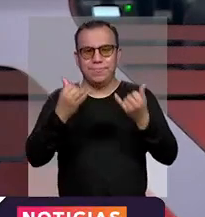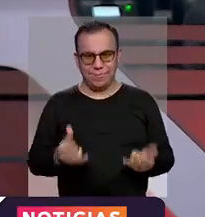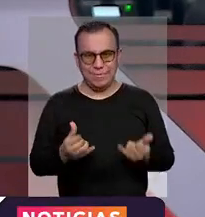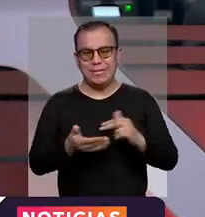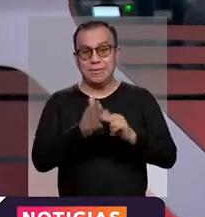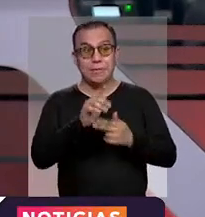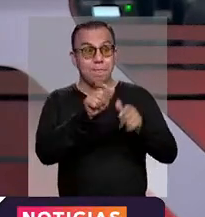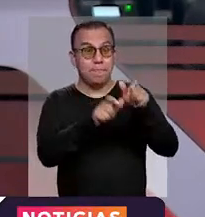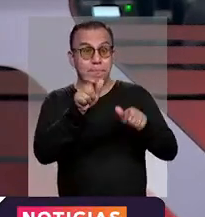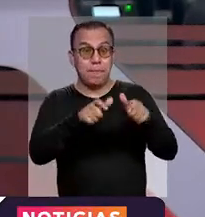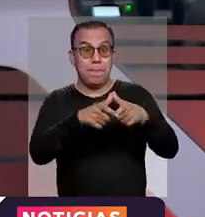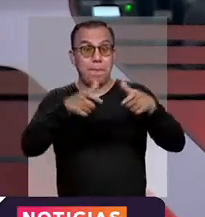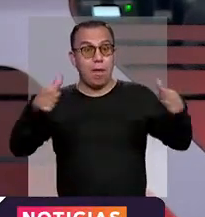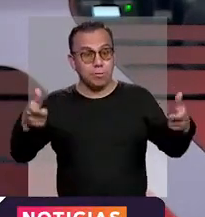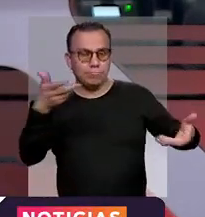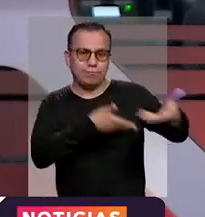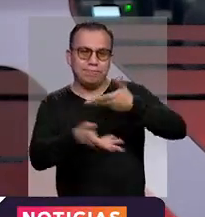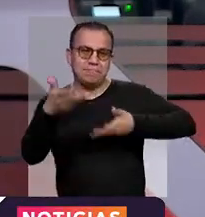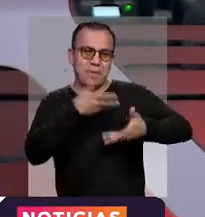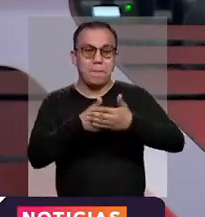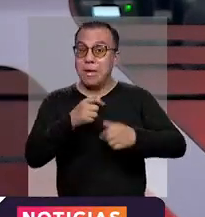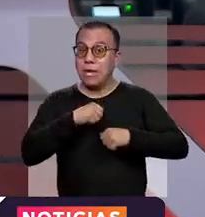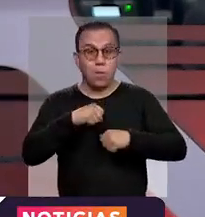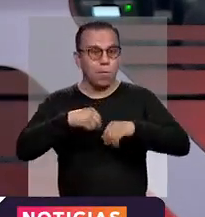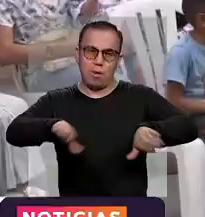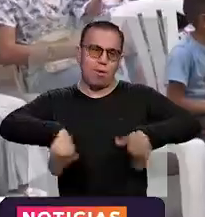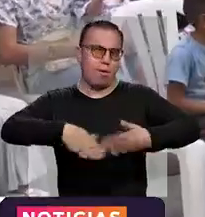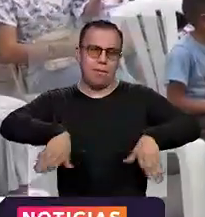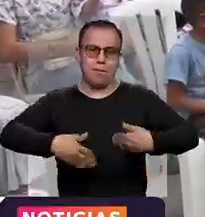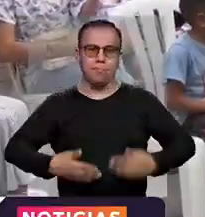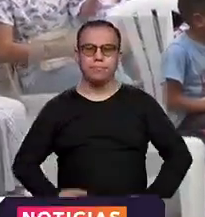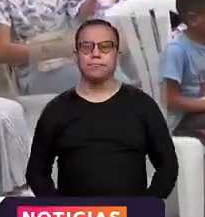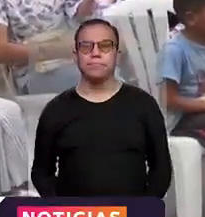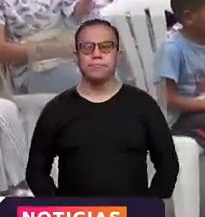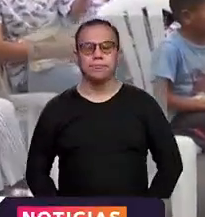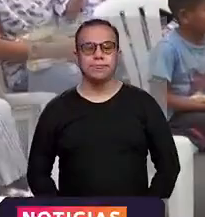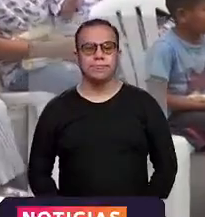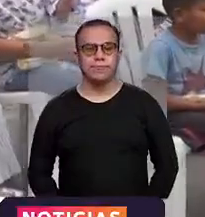más las personas que quieren compartir con los que menos tienen.